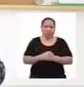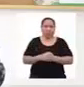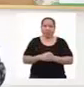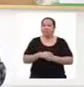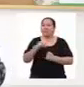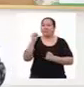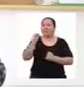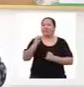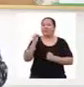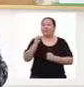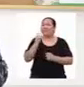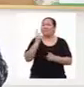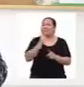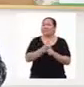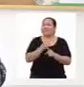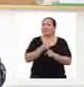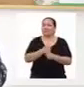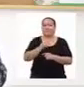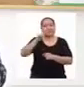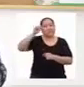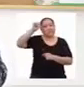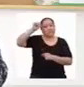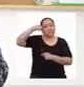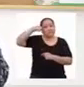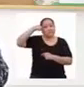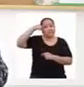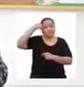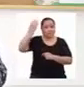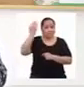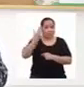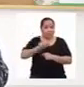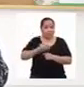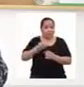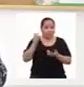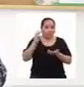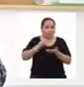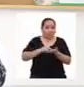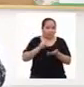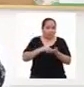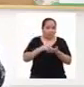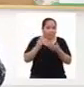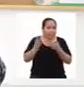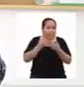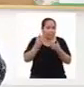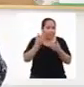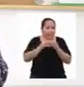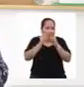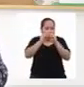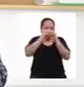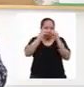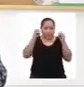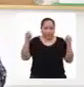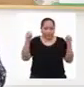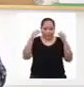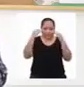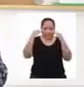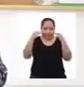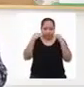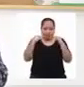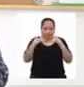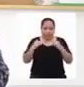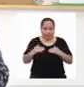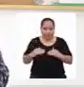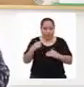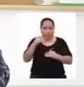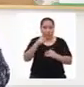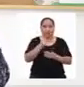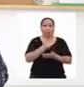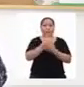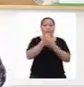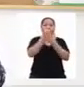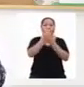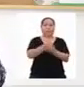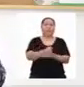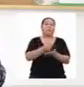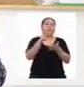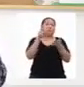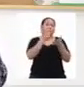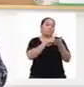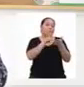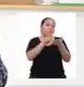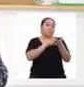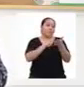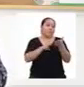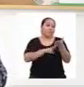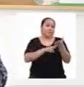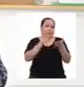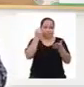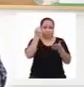Así es, Rodrigo. Debemos recordar que mientras más sencillas sean las oraciones que escribamos, facilitaremos la lectura